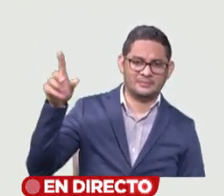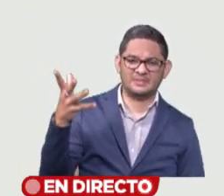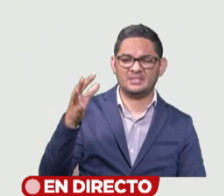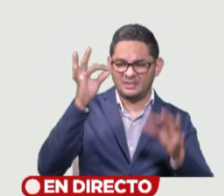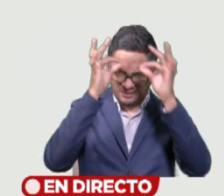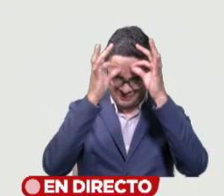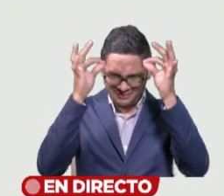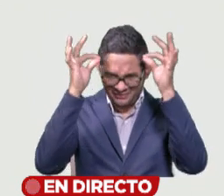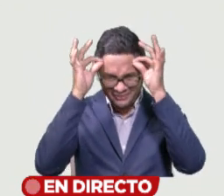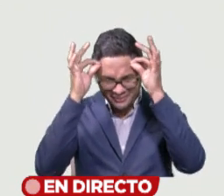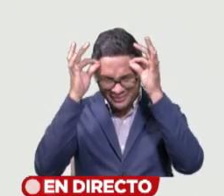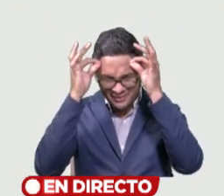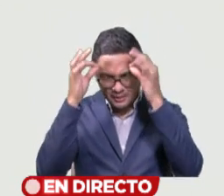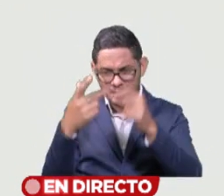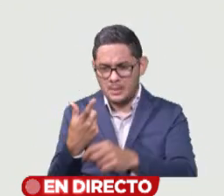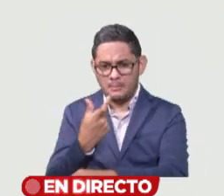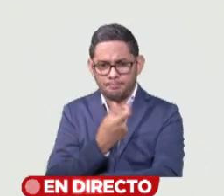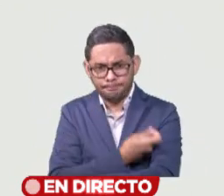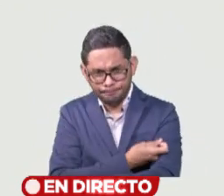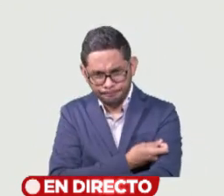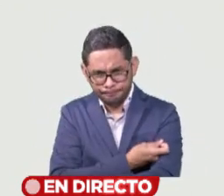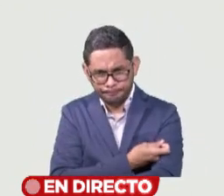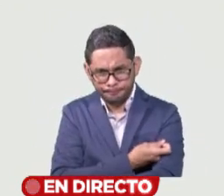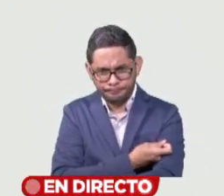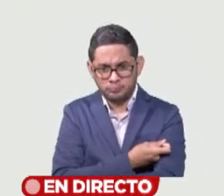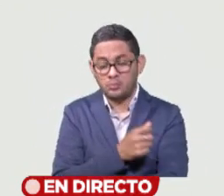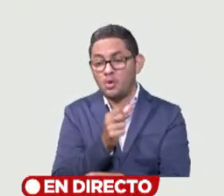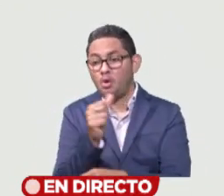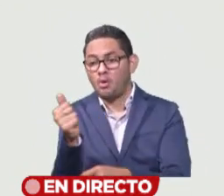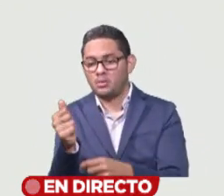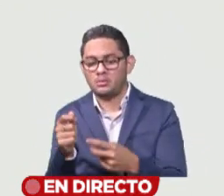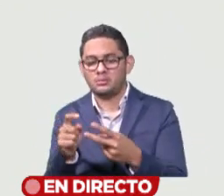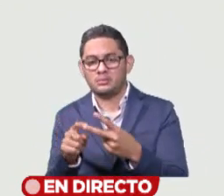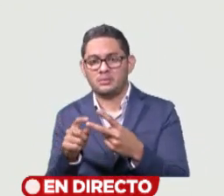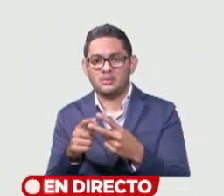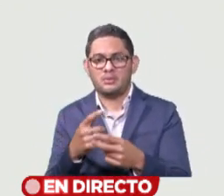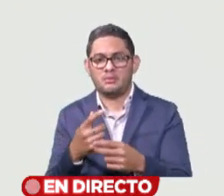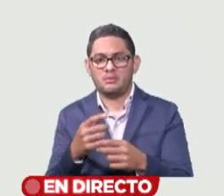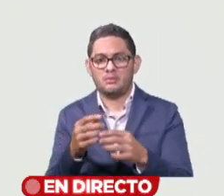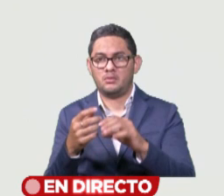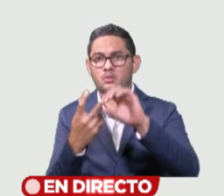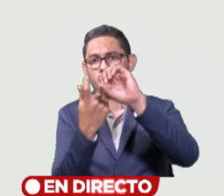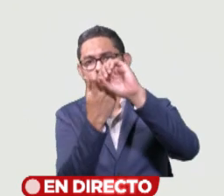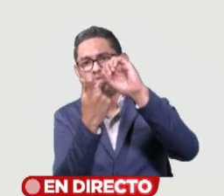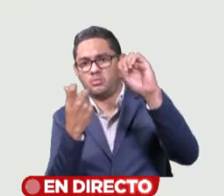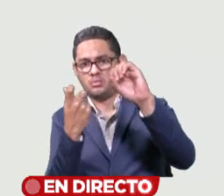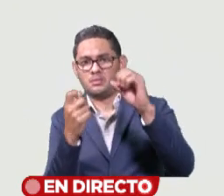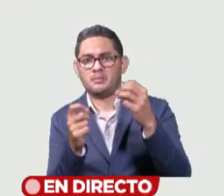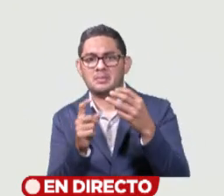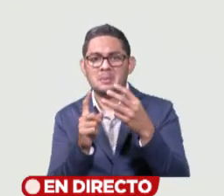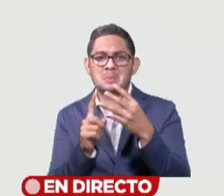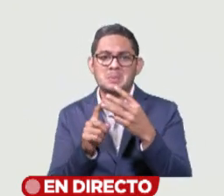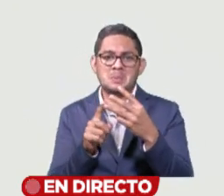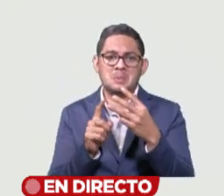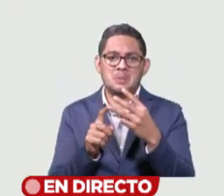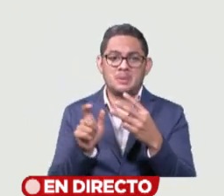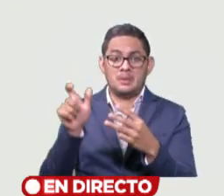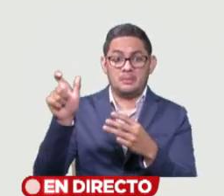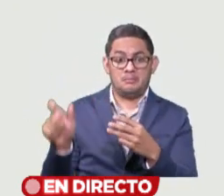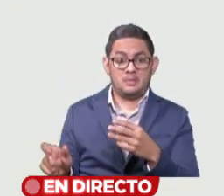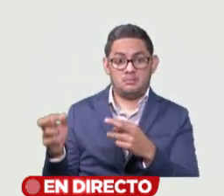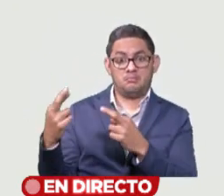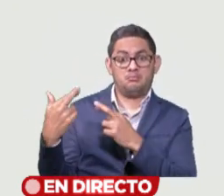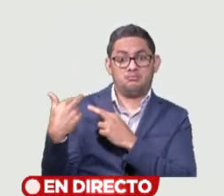vacuna, una enfermera que prepara la vacuna y un oficial de trazabilidad, que es responsable